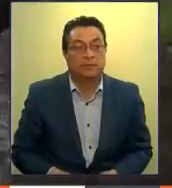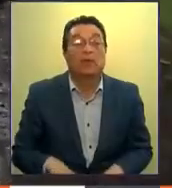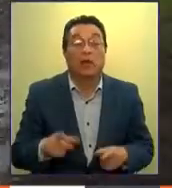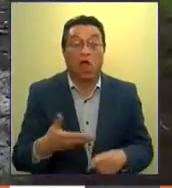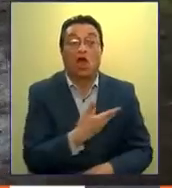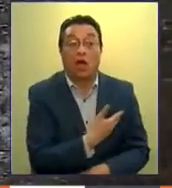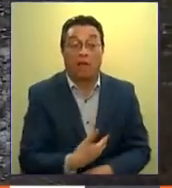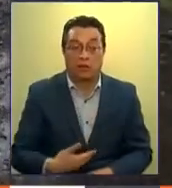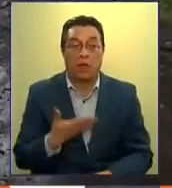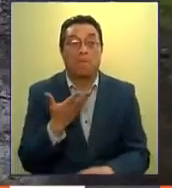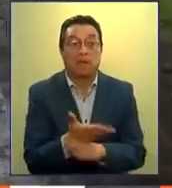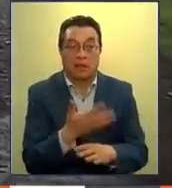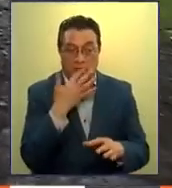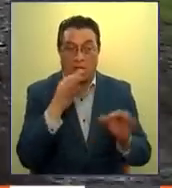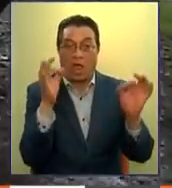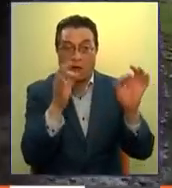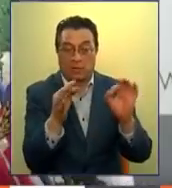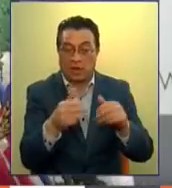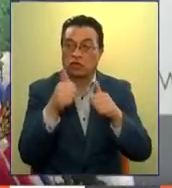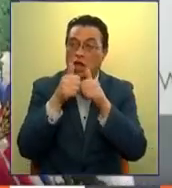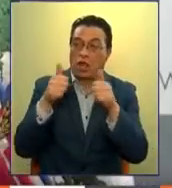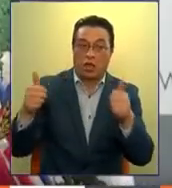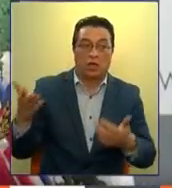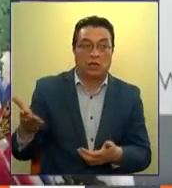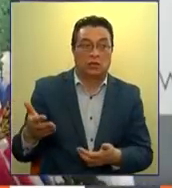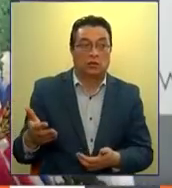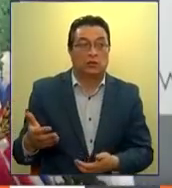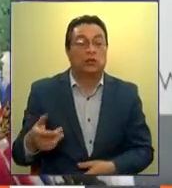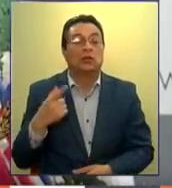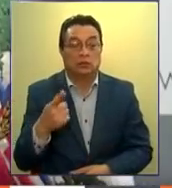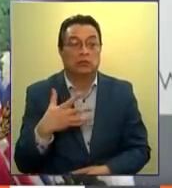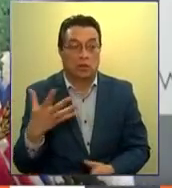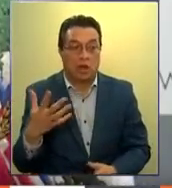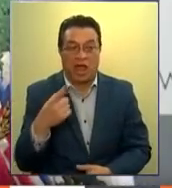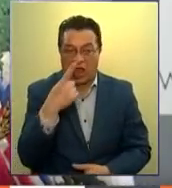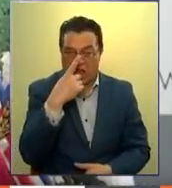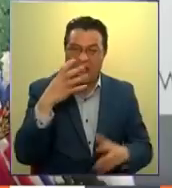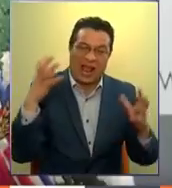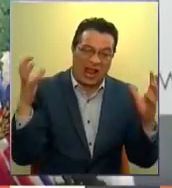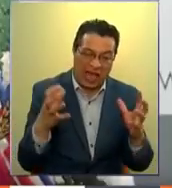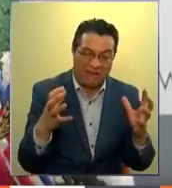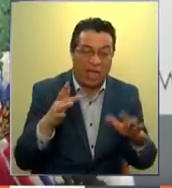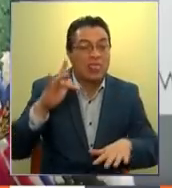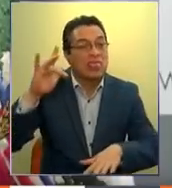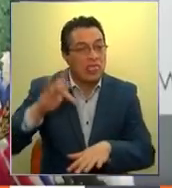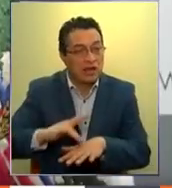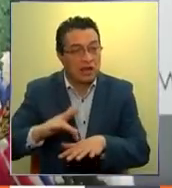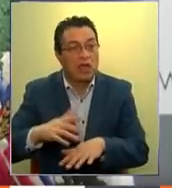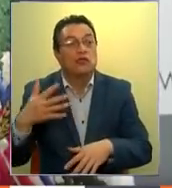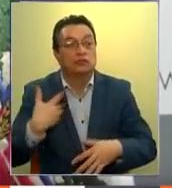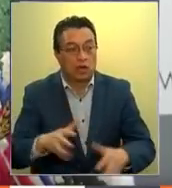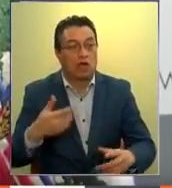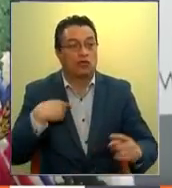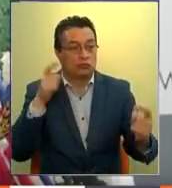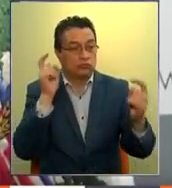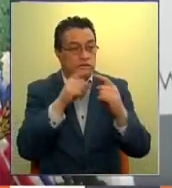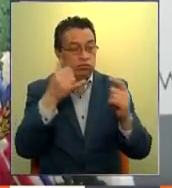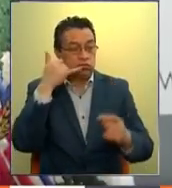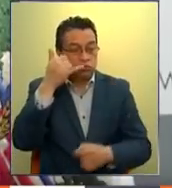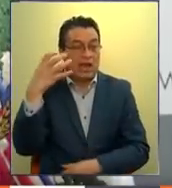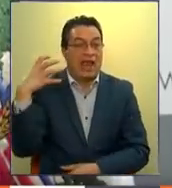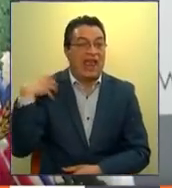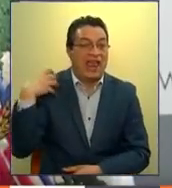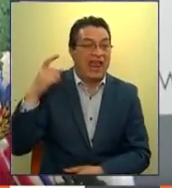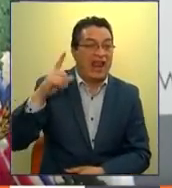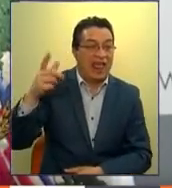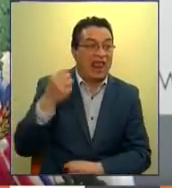pedirá explicaciones al alto mando. Nos parece un hecho grave, delicado, por lo cual me he contactado con los generales de Carabineros